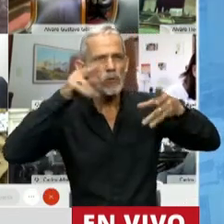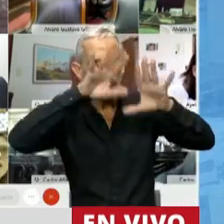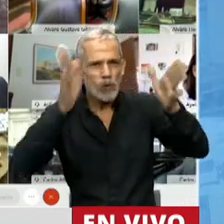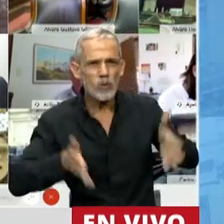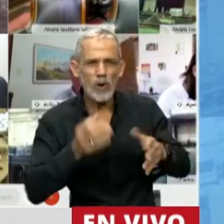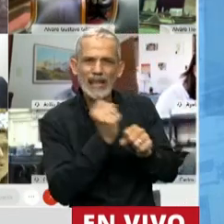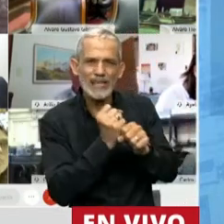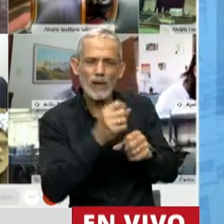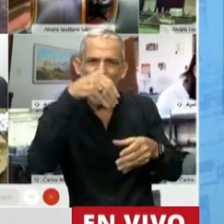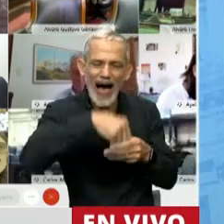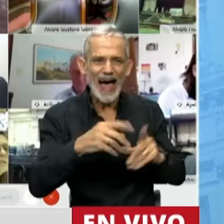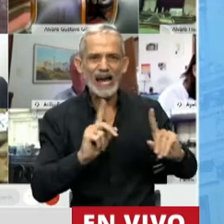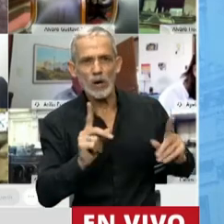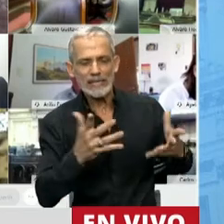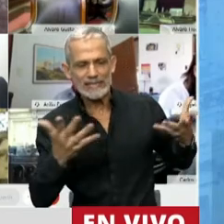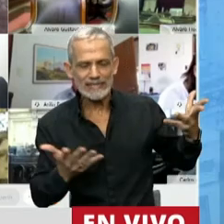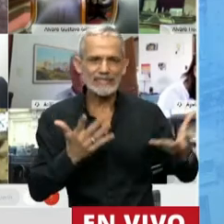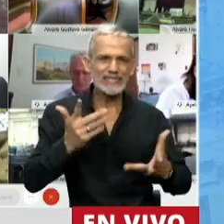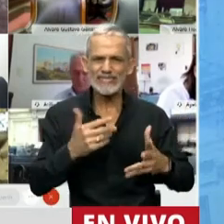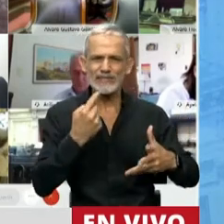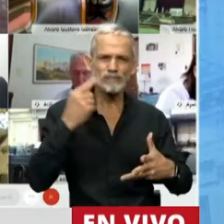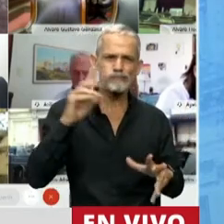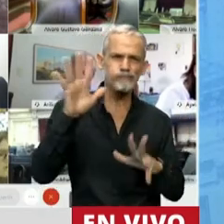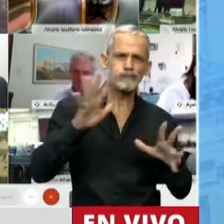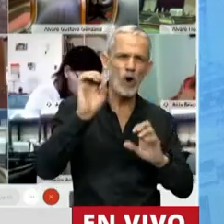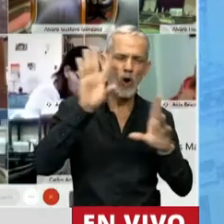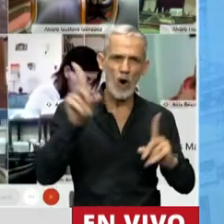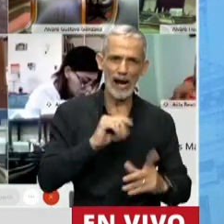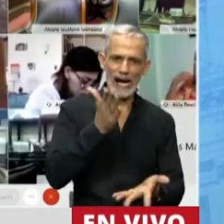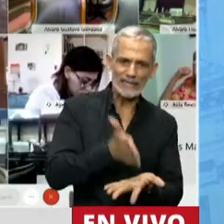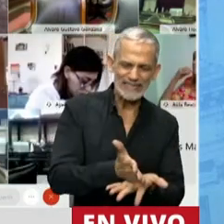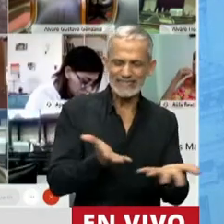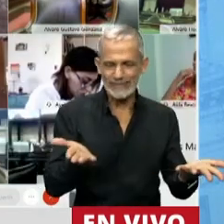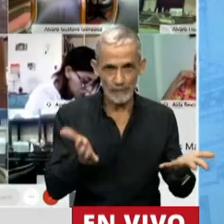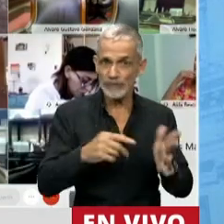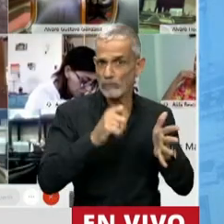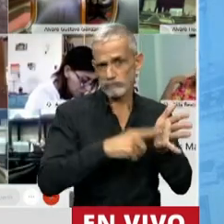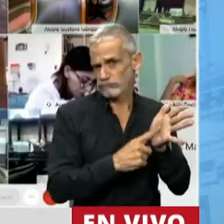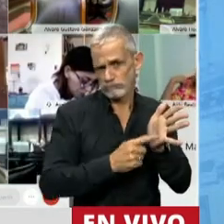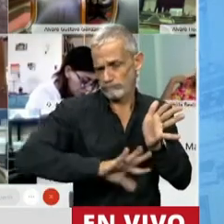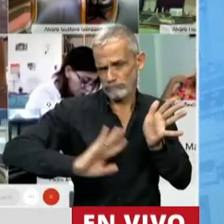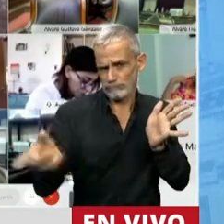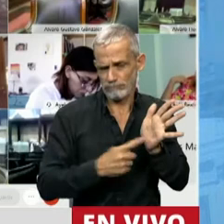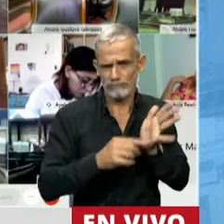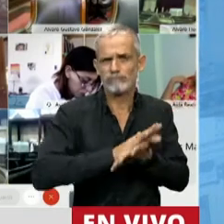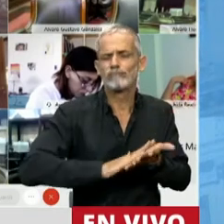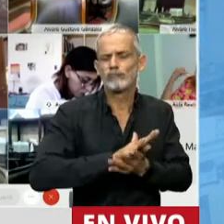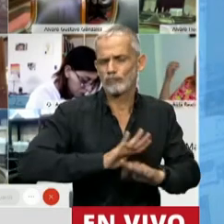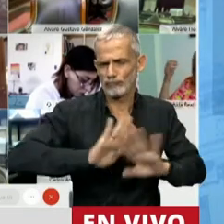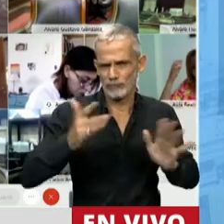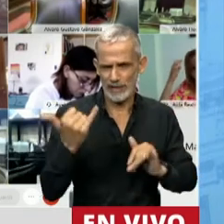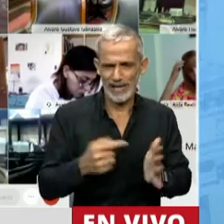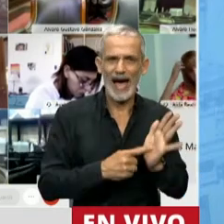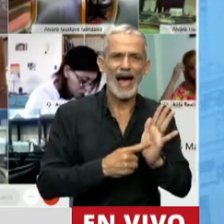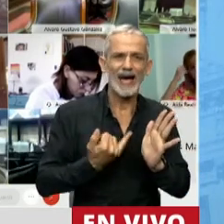ámbito laboral, ¿no? Pero en ocasión de el ejercicio de su función. Bueno, este convenio lo resuelve. Resuelve también y extiende el